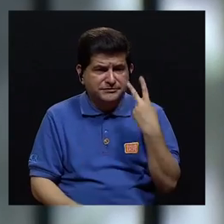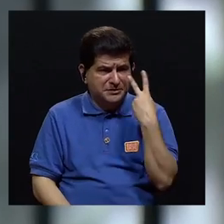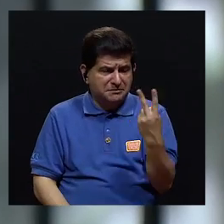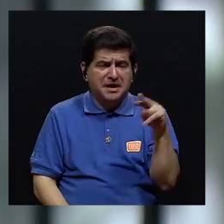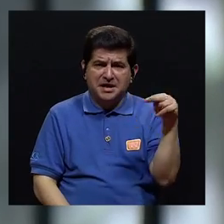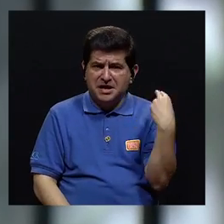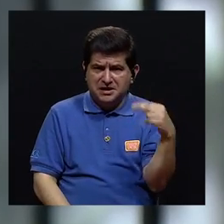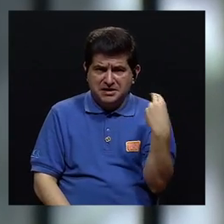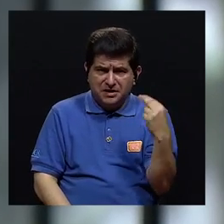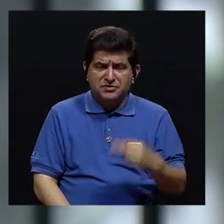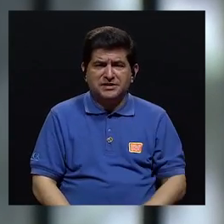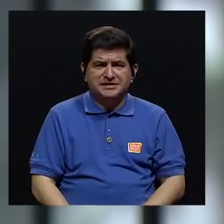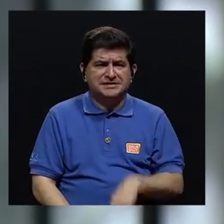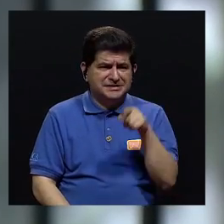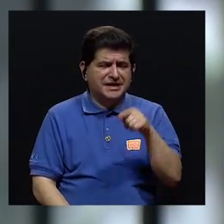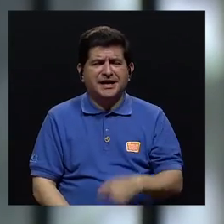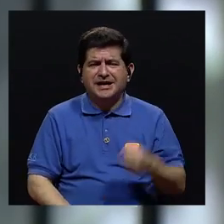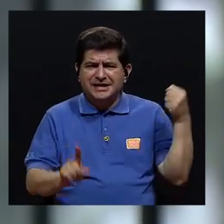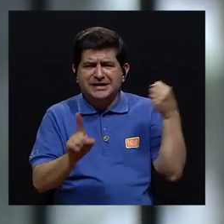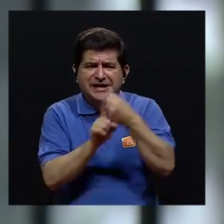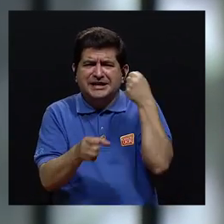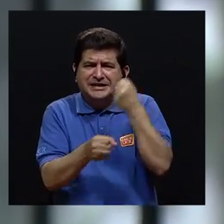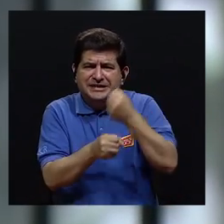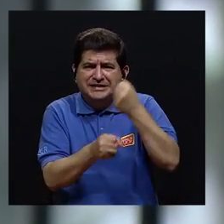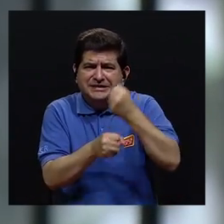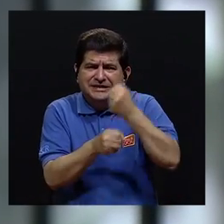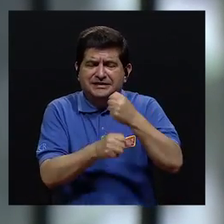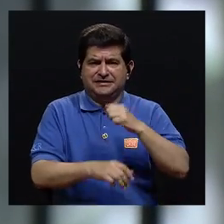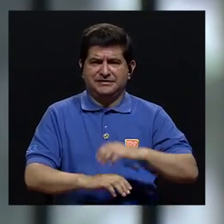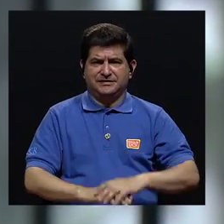lo ve en las noticias, en términos de accidentes laborales,